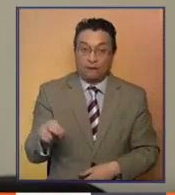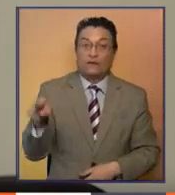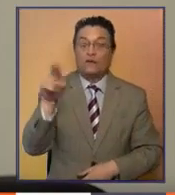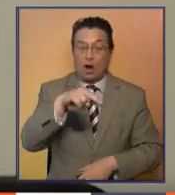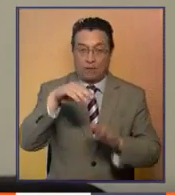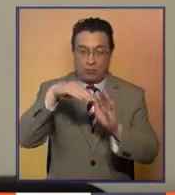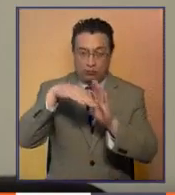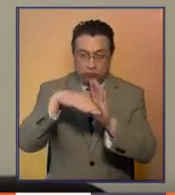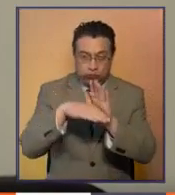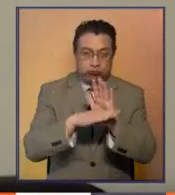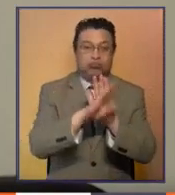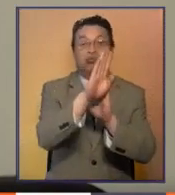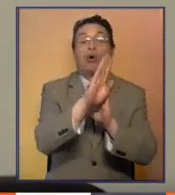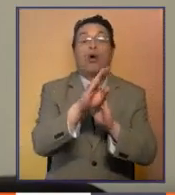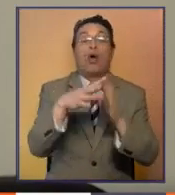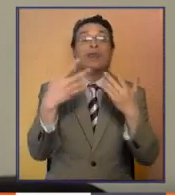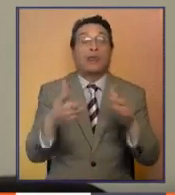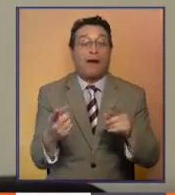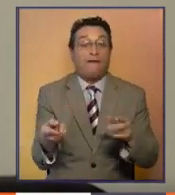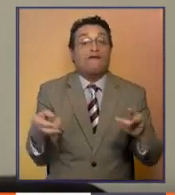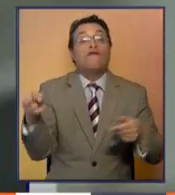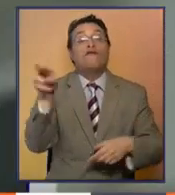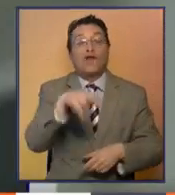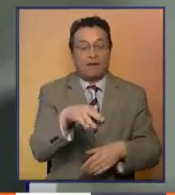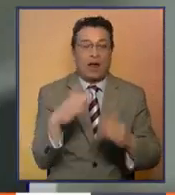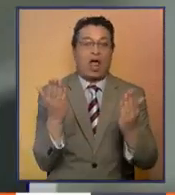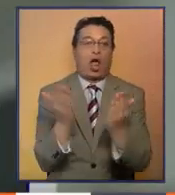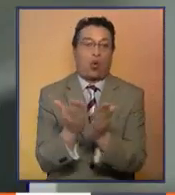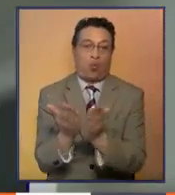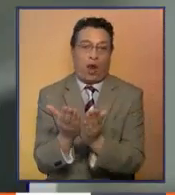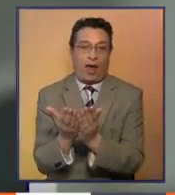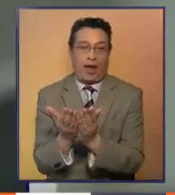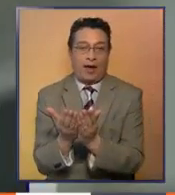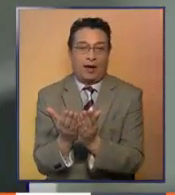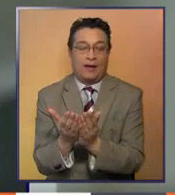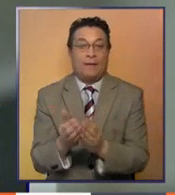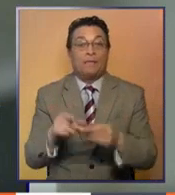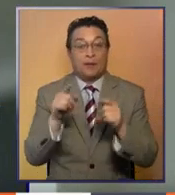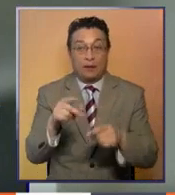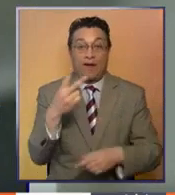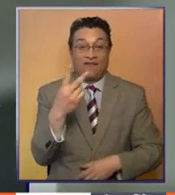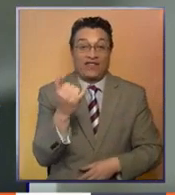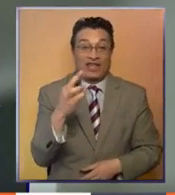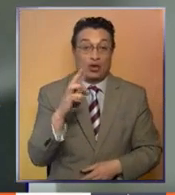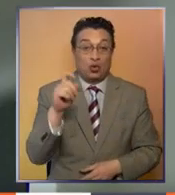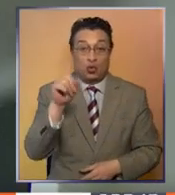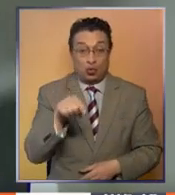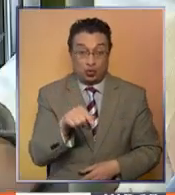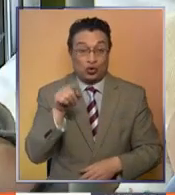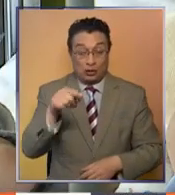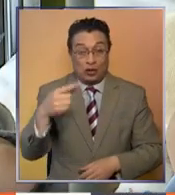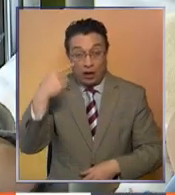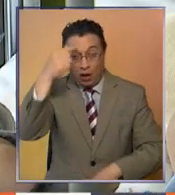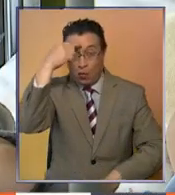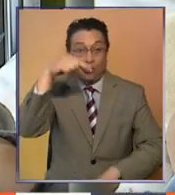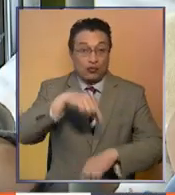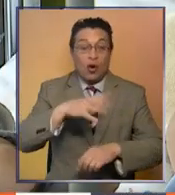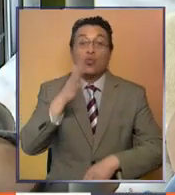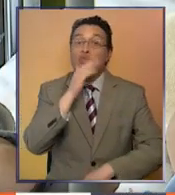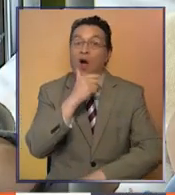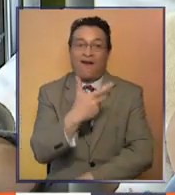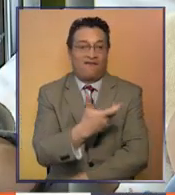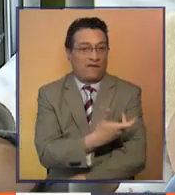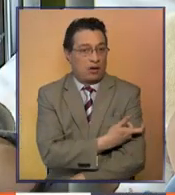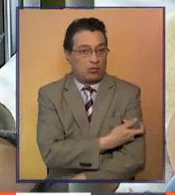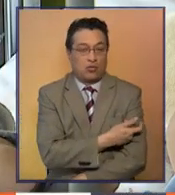a elevarse, ¿no es cierto?, una vez que los niños vuelvan a clases. Virus respiratorio sincicial que por ahora no tiene vacuna, cuyo pic se